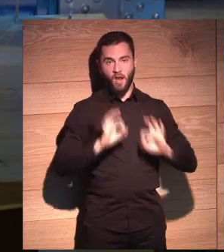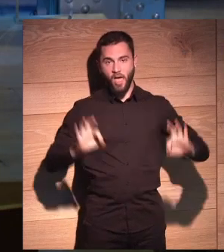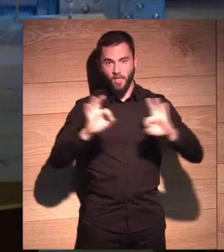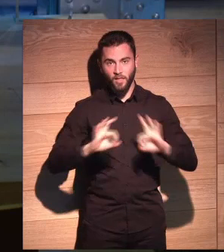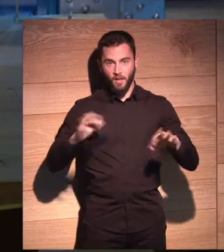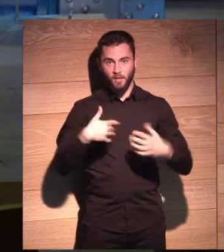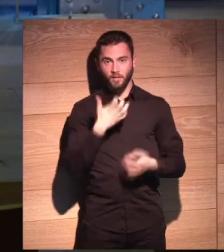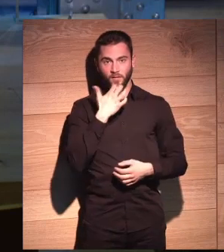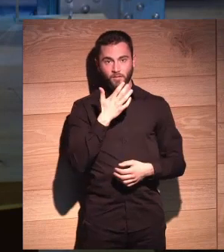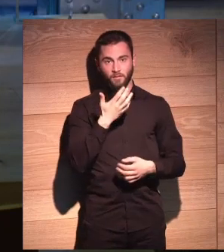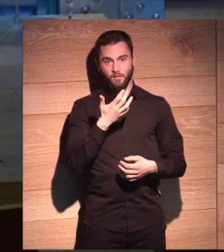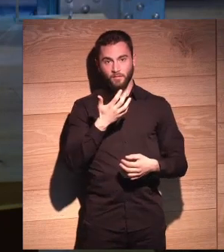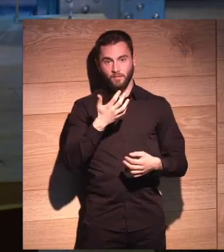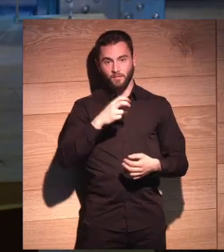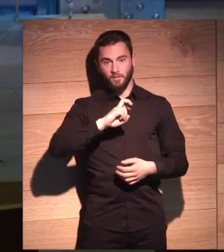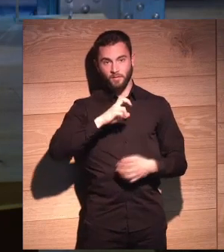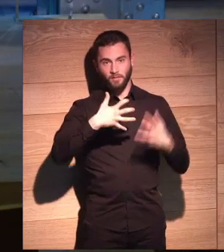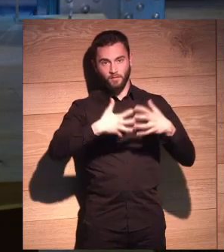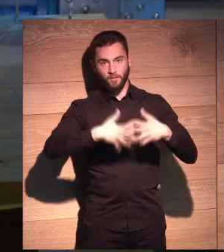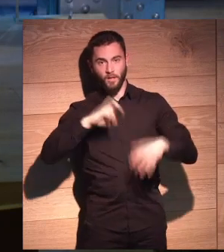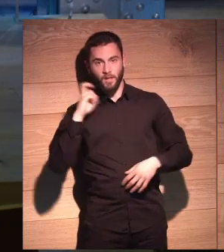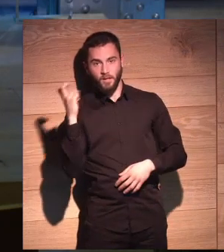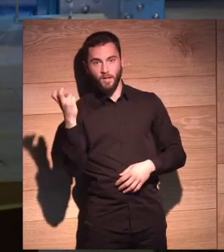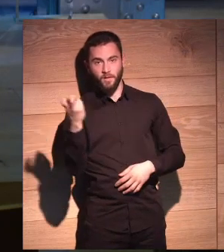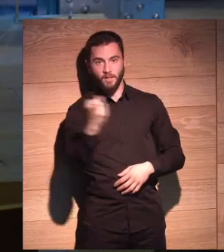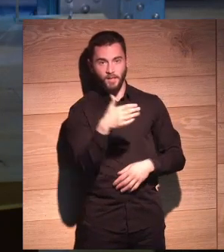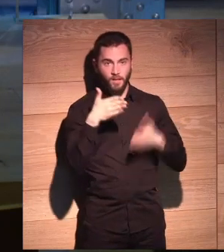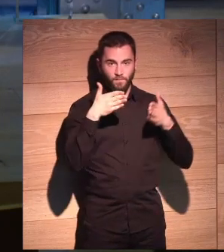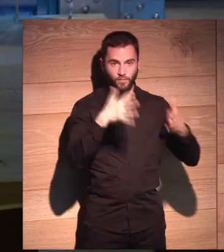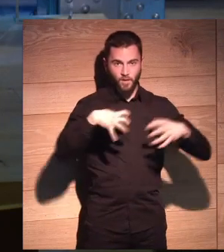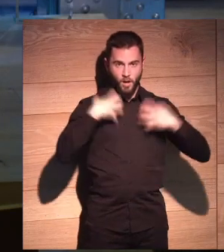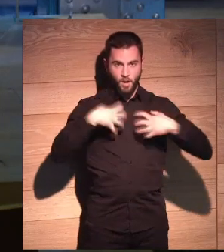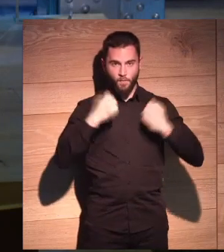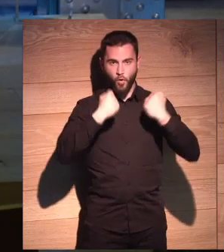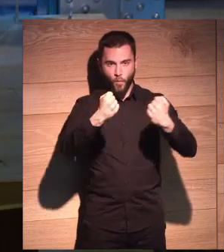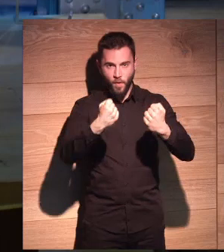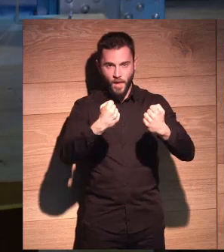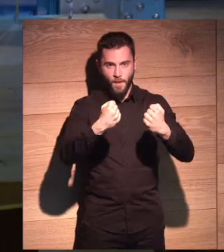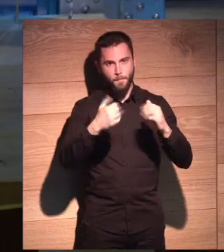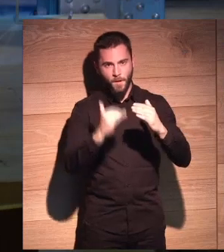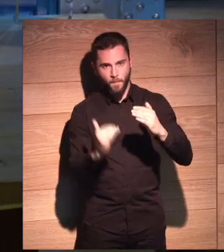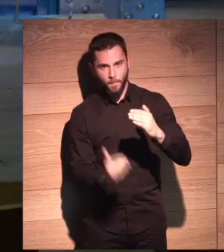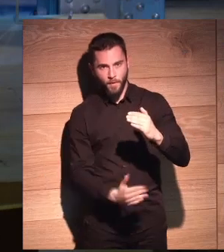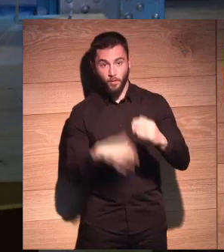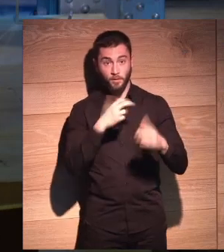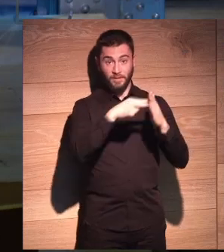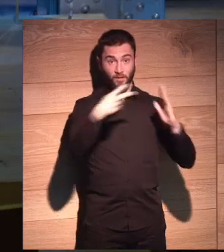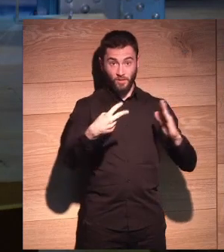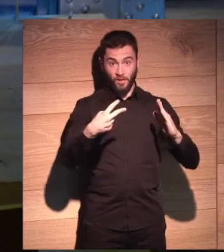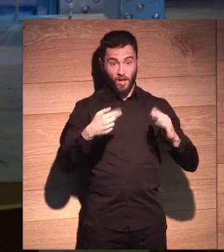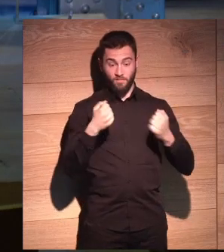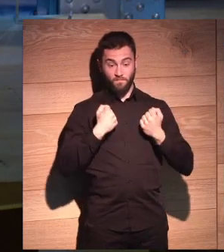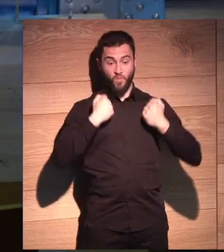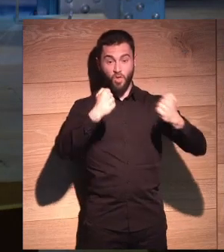las personas con diversidad, y alejarnos cada vez más de lo que es el egoísmo y el poder. Todas estas tecnologías al servicio del poder y de un